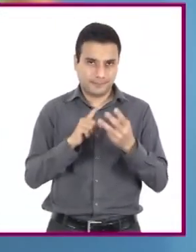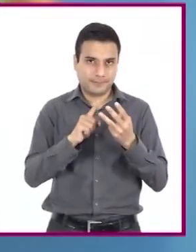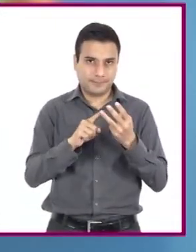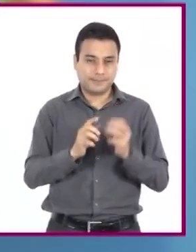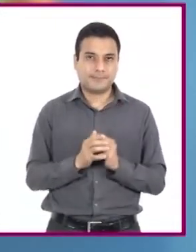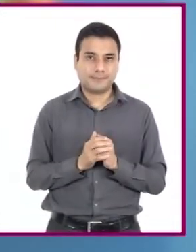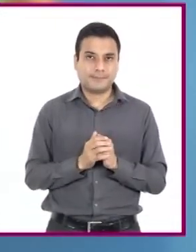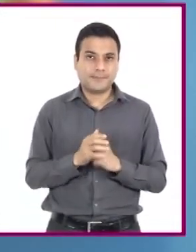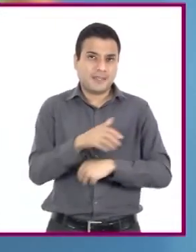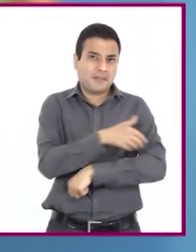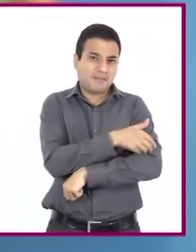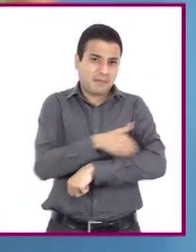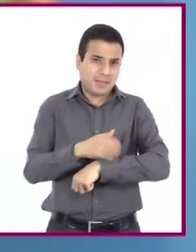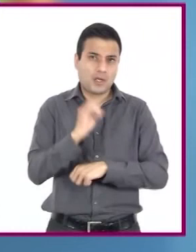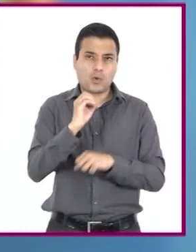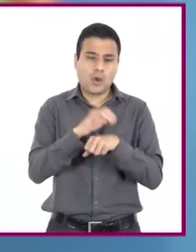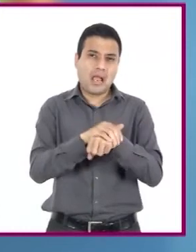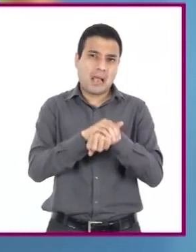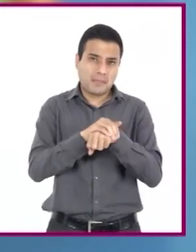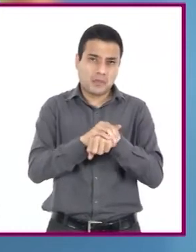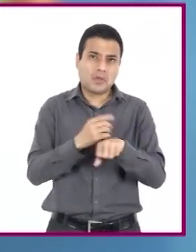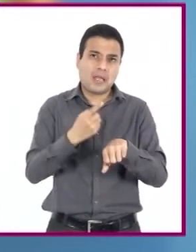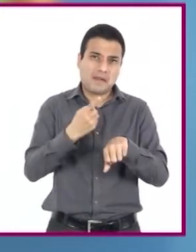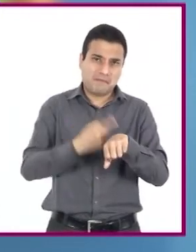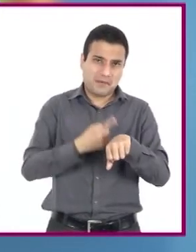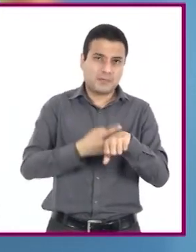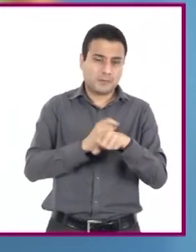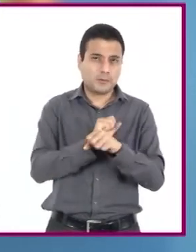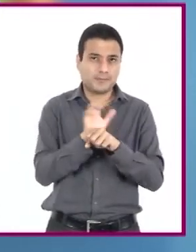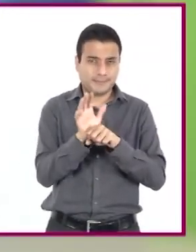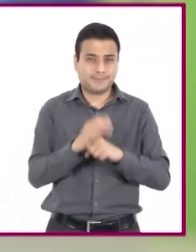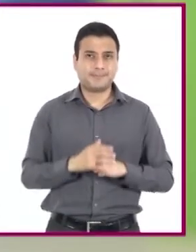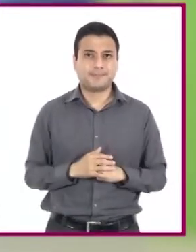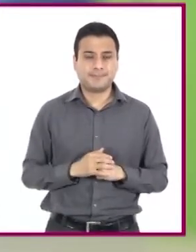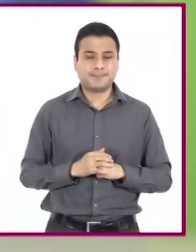familiares y o amistades enfermas por COVID-19,